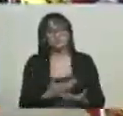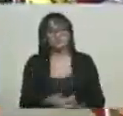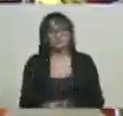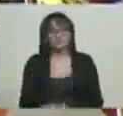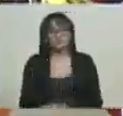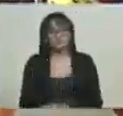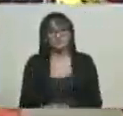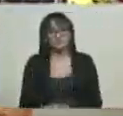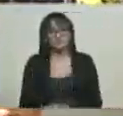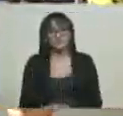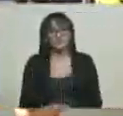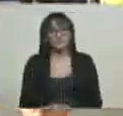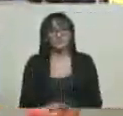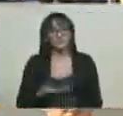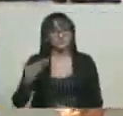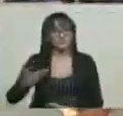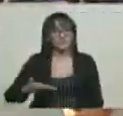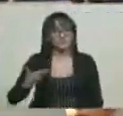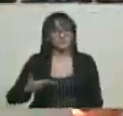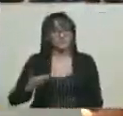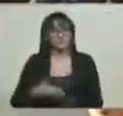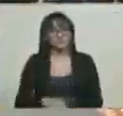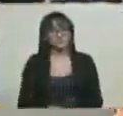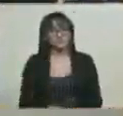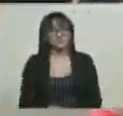cuánta juventud valiosa.